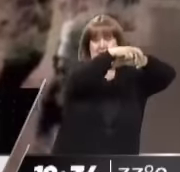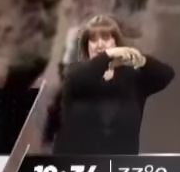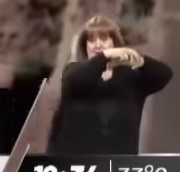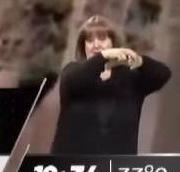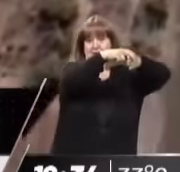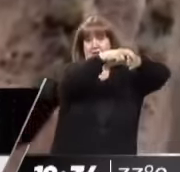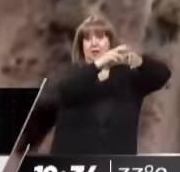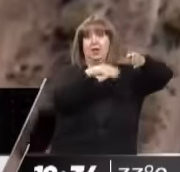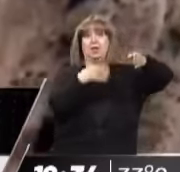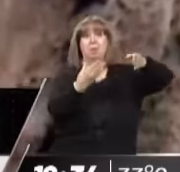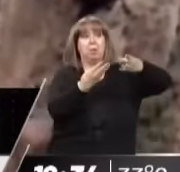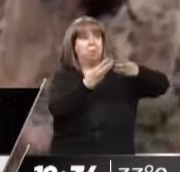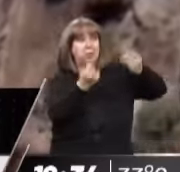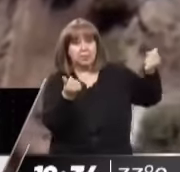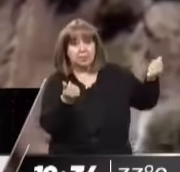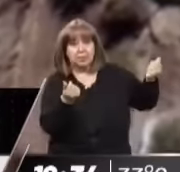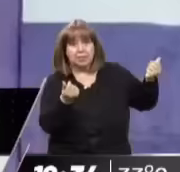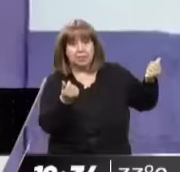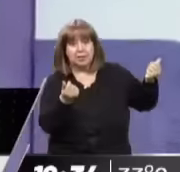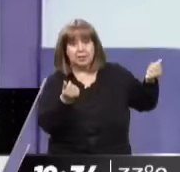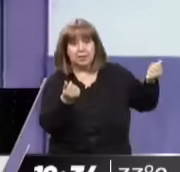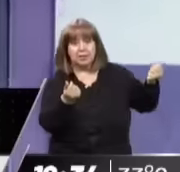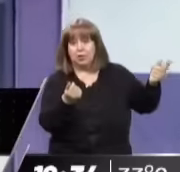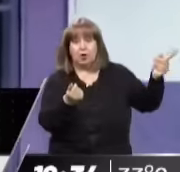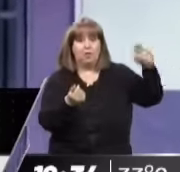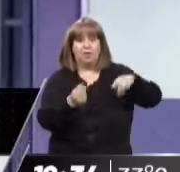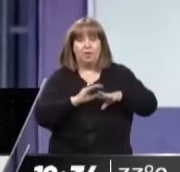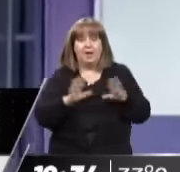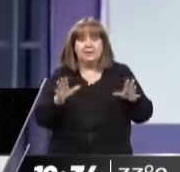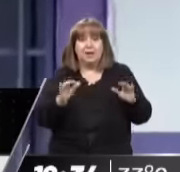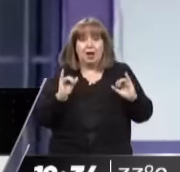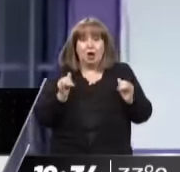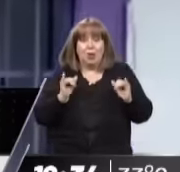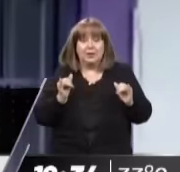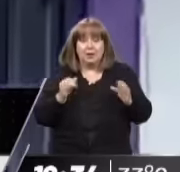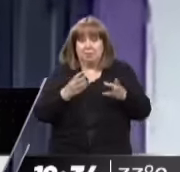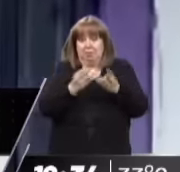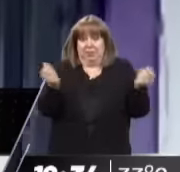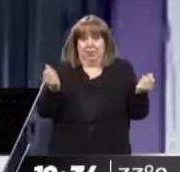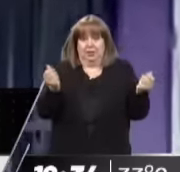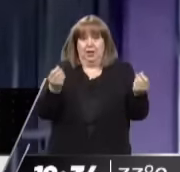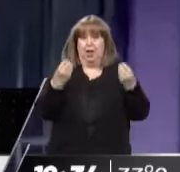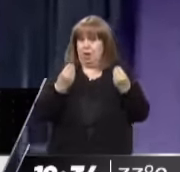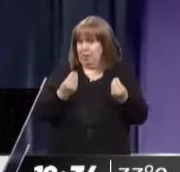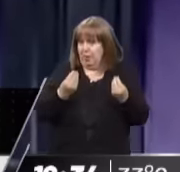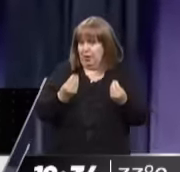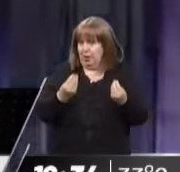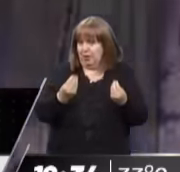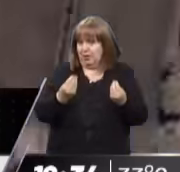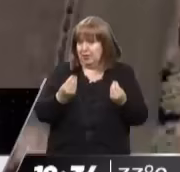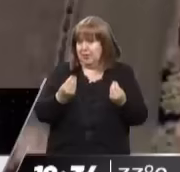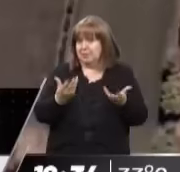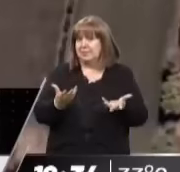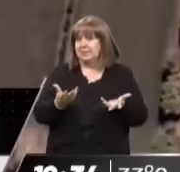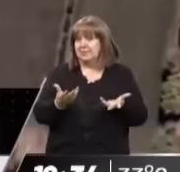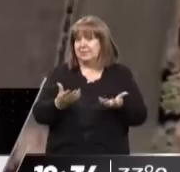tal? Bienvenido. Sí, buenas tardes. ¿Cómo le va, Sergio? ¿Sofía habla ahí también? Sofía está, estoy yo, que